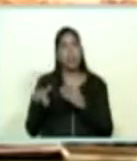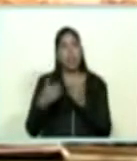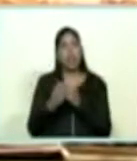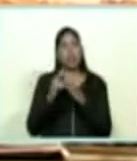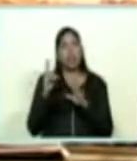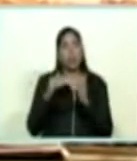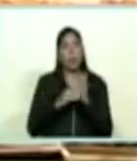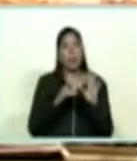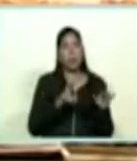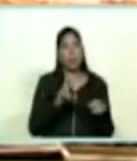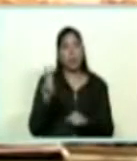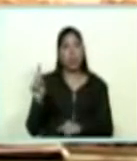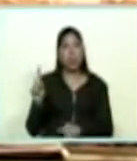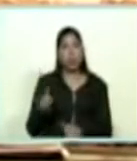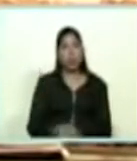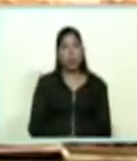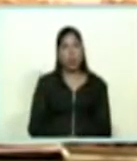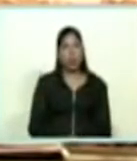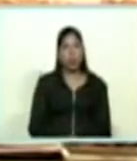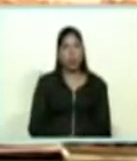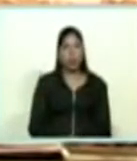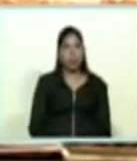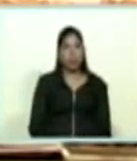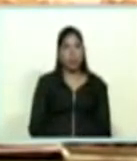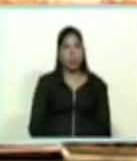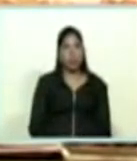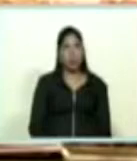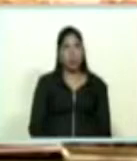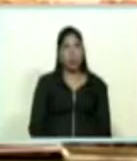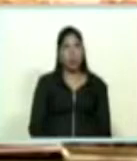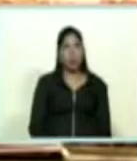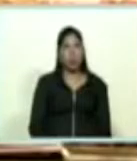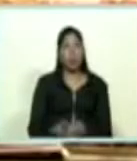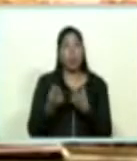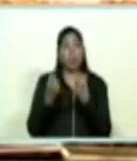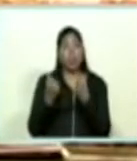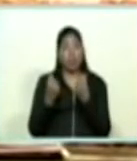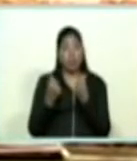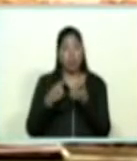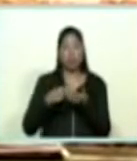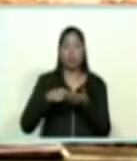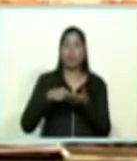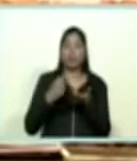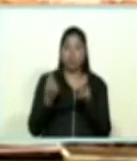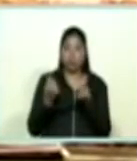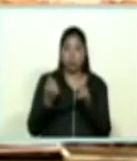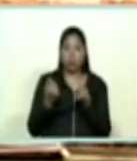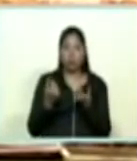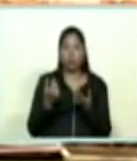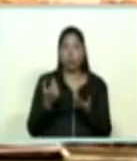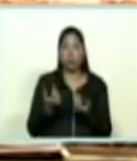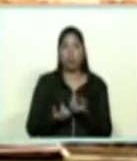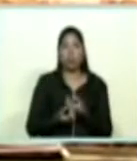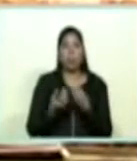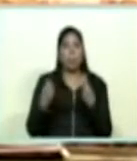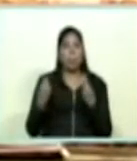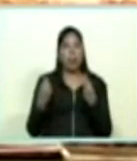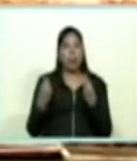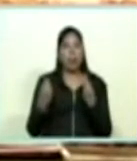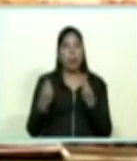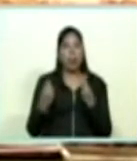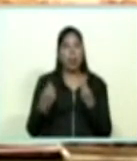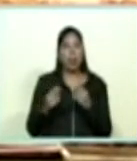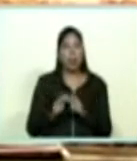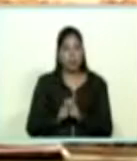el Departamento de Tesoro lo tiene muy bien identificado, es el maestro de algo que se llama doble uso. Es cuando usas una empresa para una función